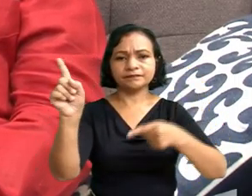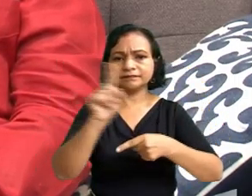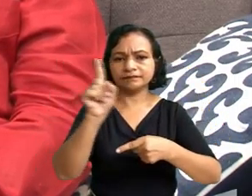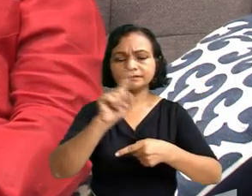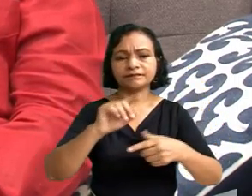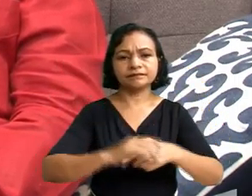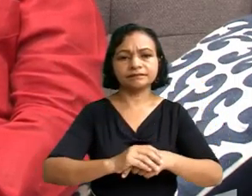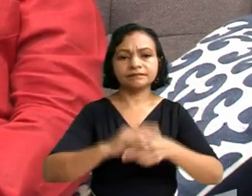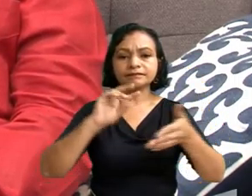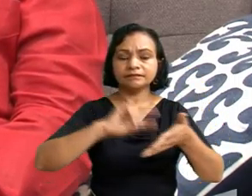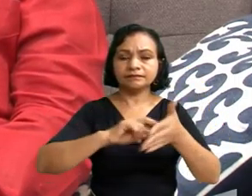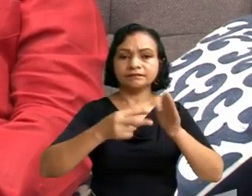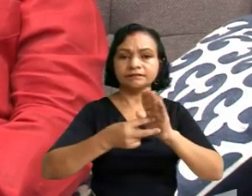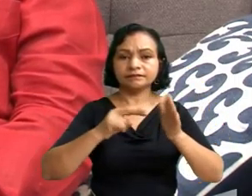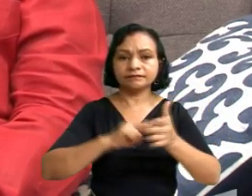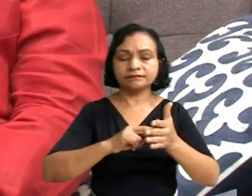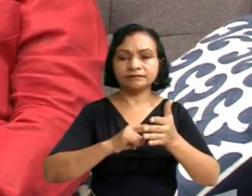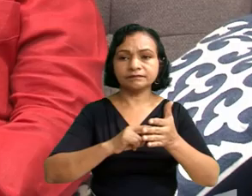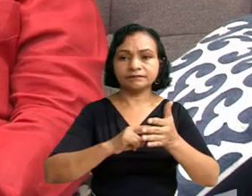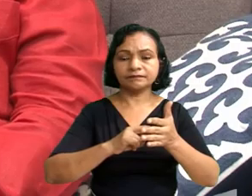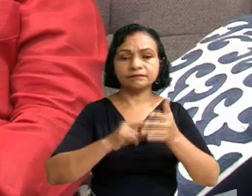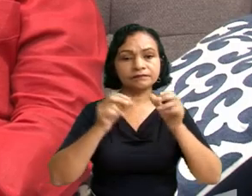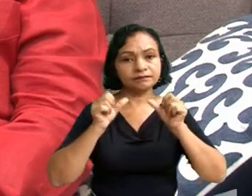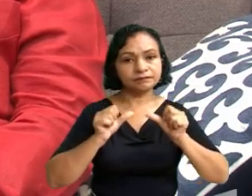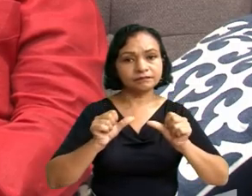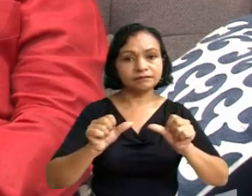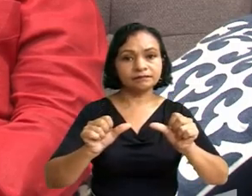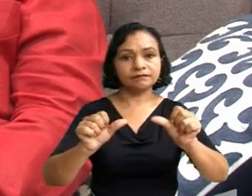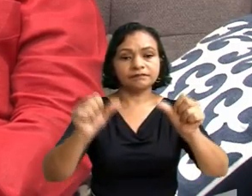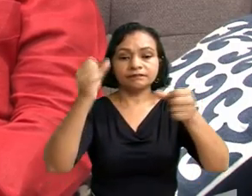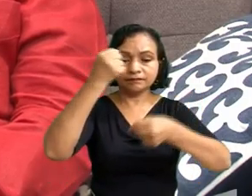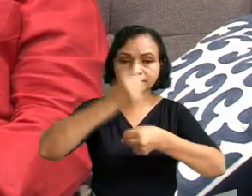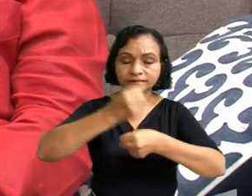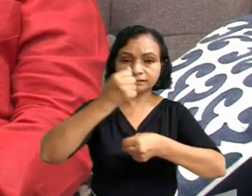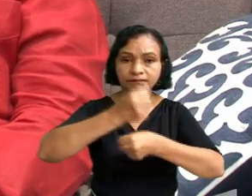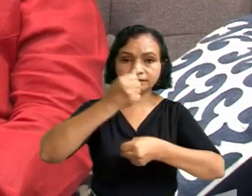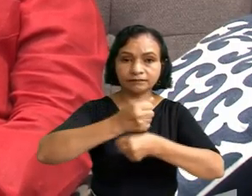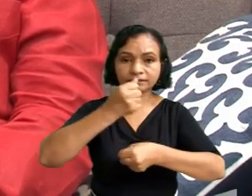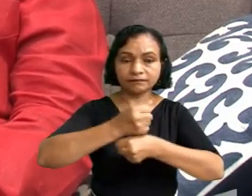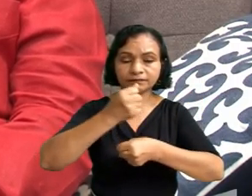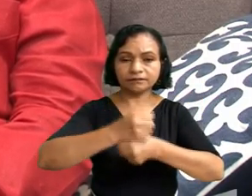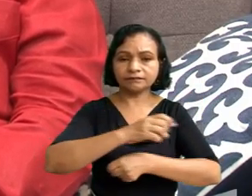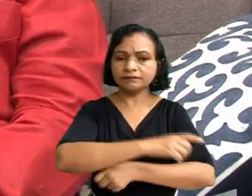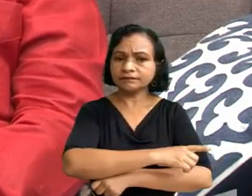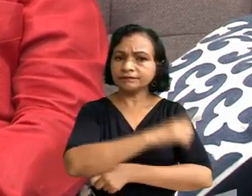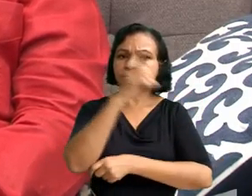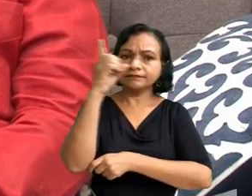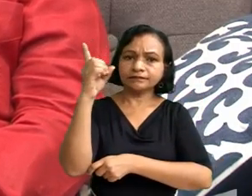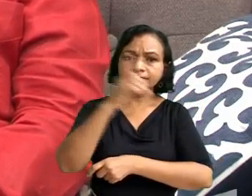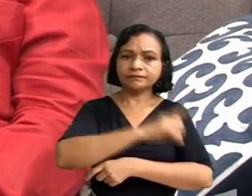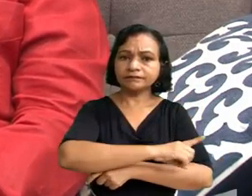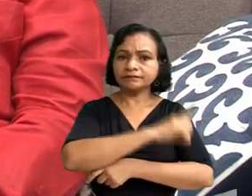y por eso vamos a seguir trabajando día a día